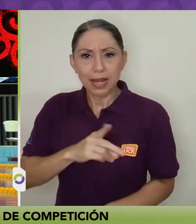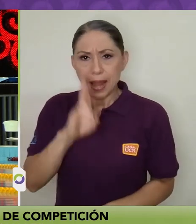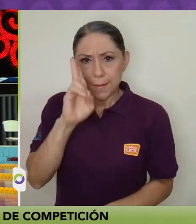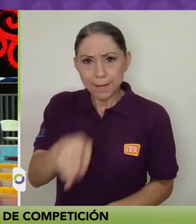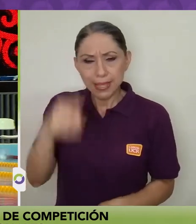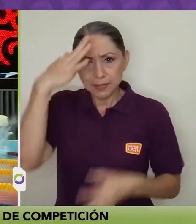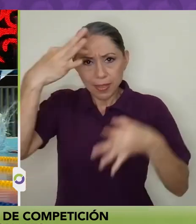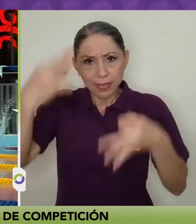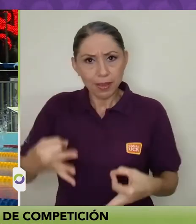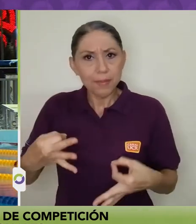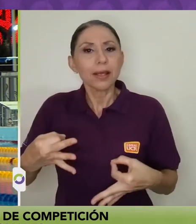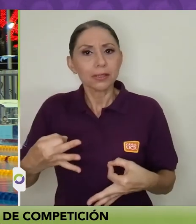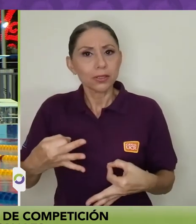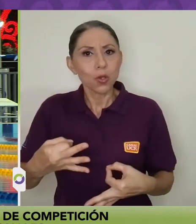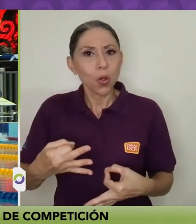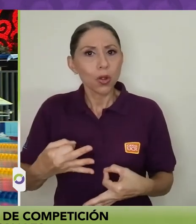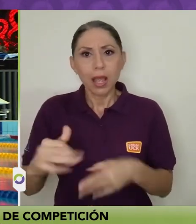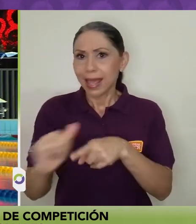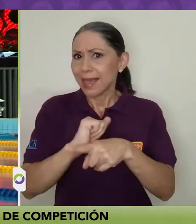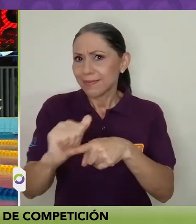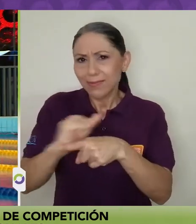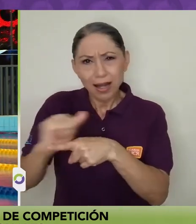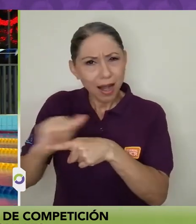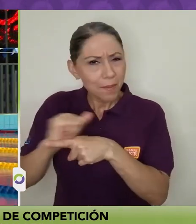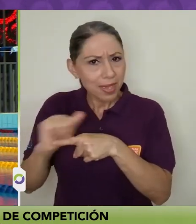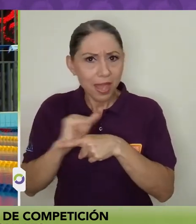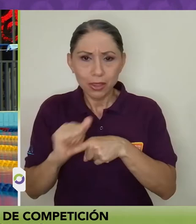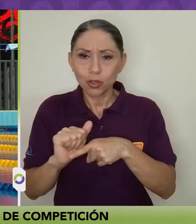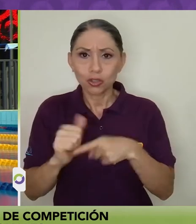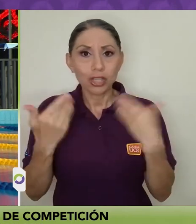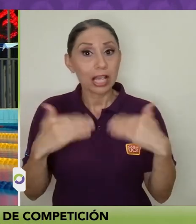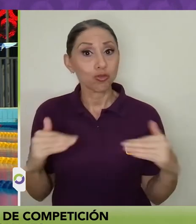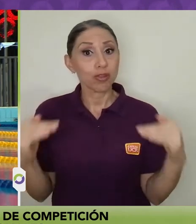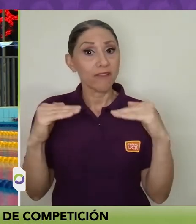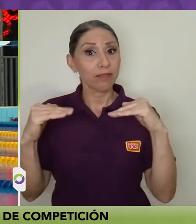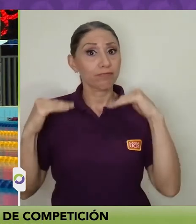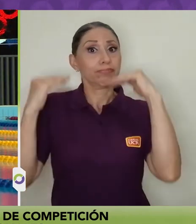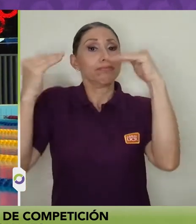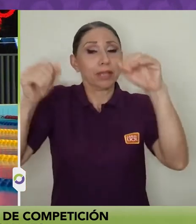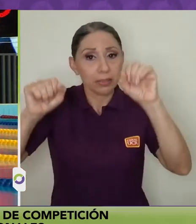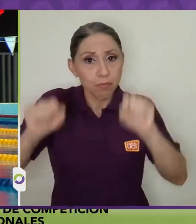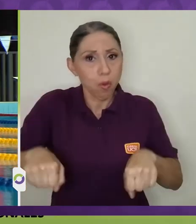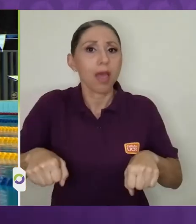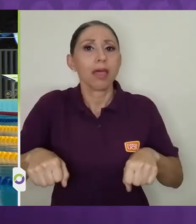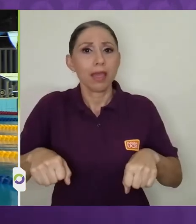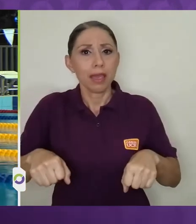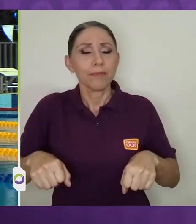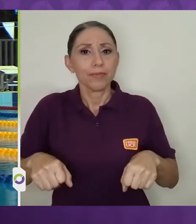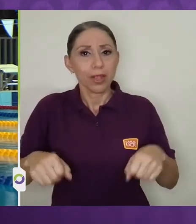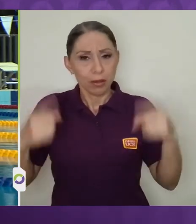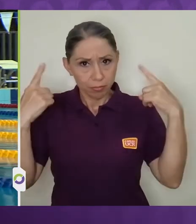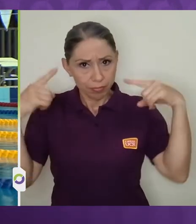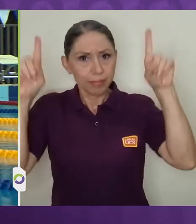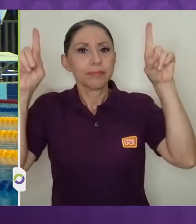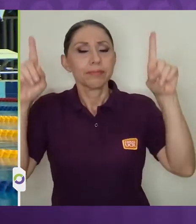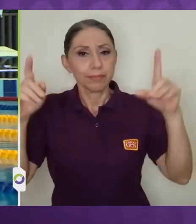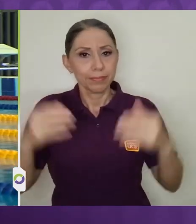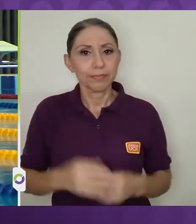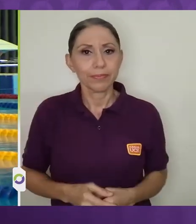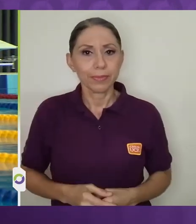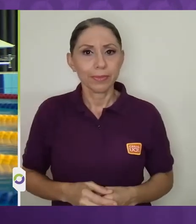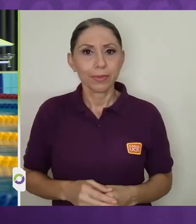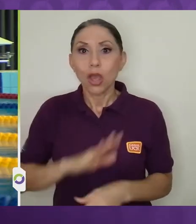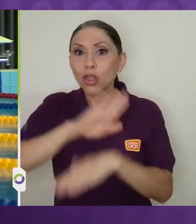misma determinación y entrenamientos y demás, es un nivel élite que se puede llegar a